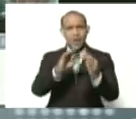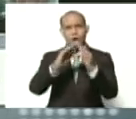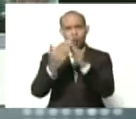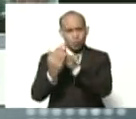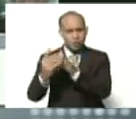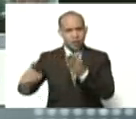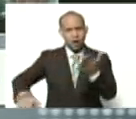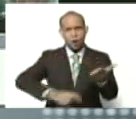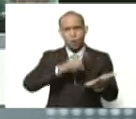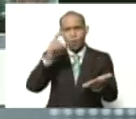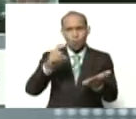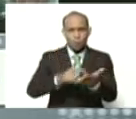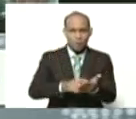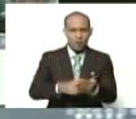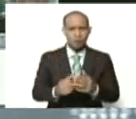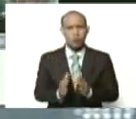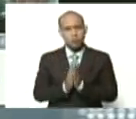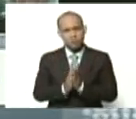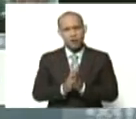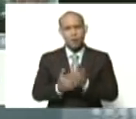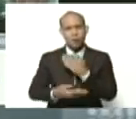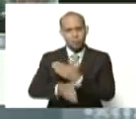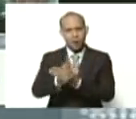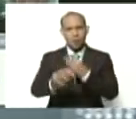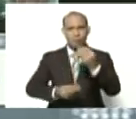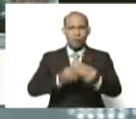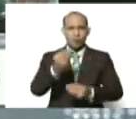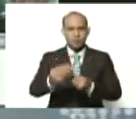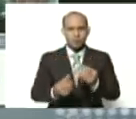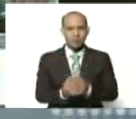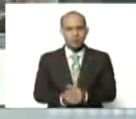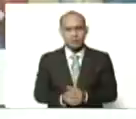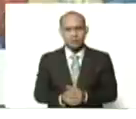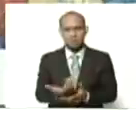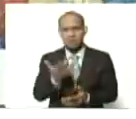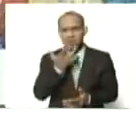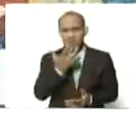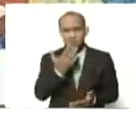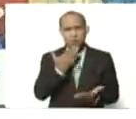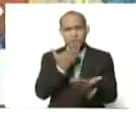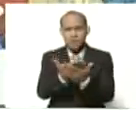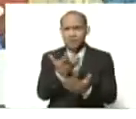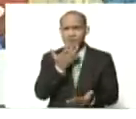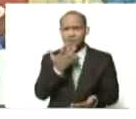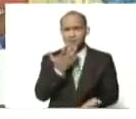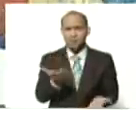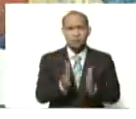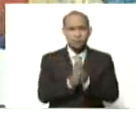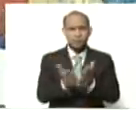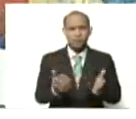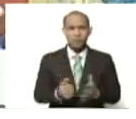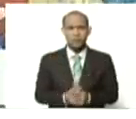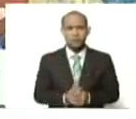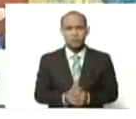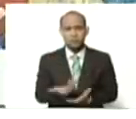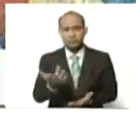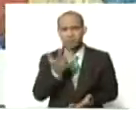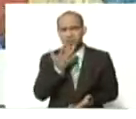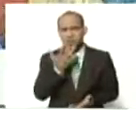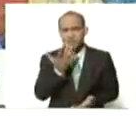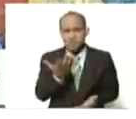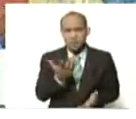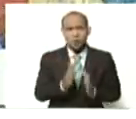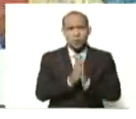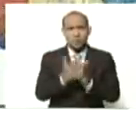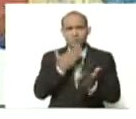comunitaria. Vamos a hacerlo. Es mucho pedir lo que estoy pidiendo. Es mucho pedirte lo